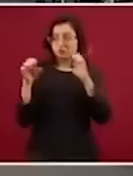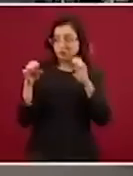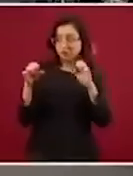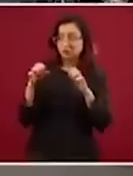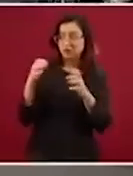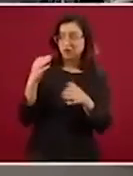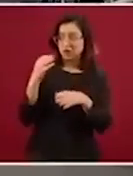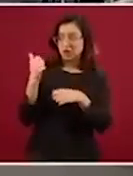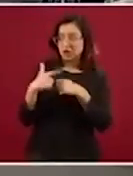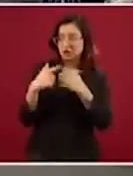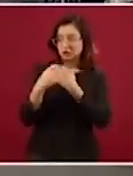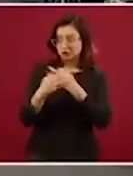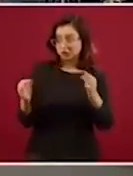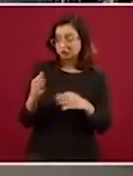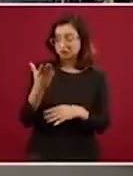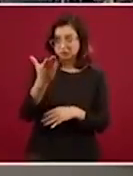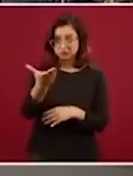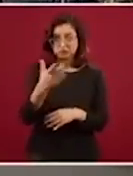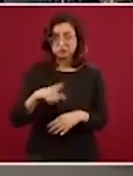Vamos a esperar.